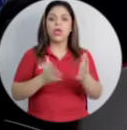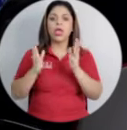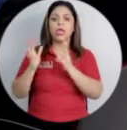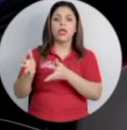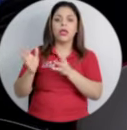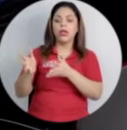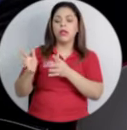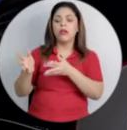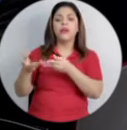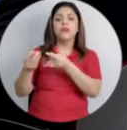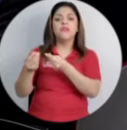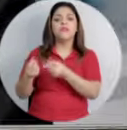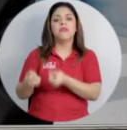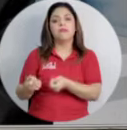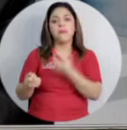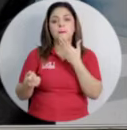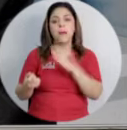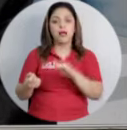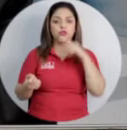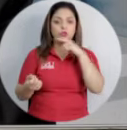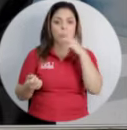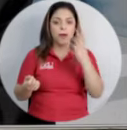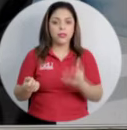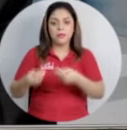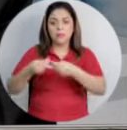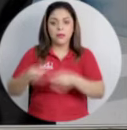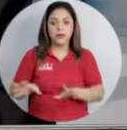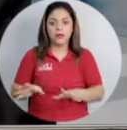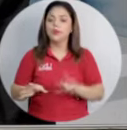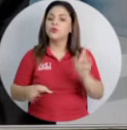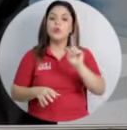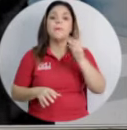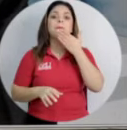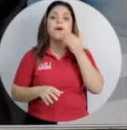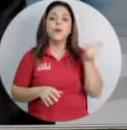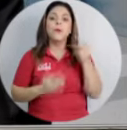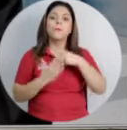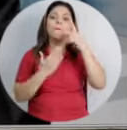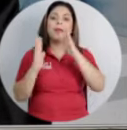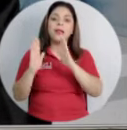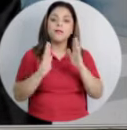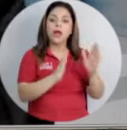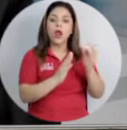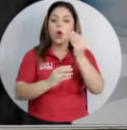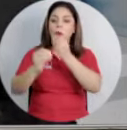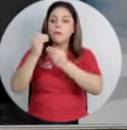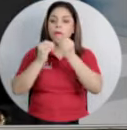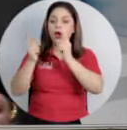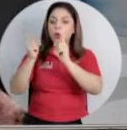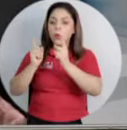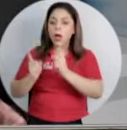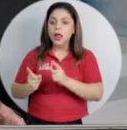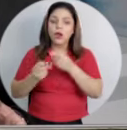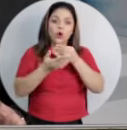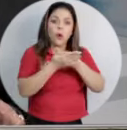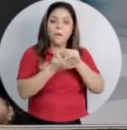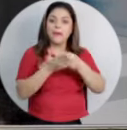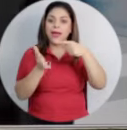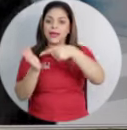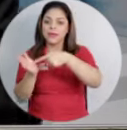requiere, vea que estamos hablando de valores, requiere una sociedad más disciplinada. La pandemia había enseñado disciplina. Así como tiene disciplina